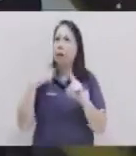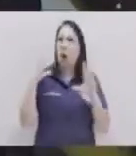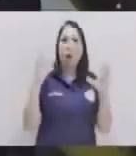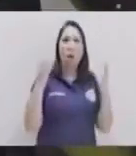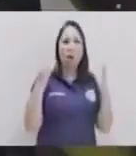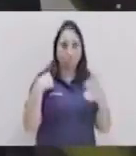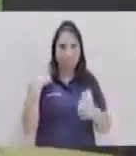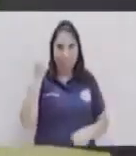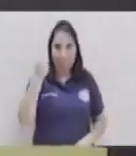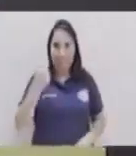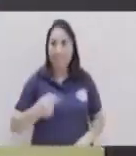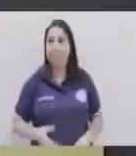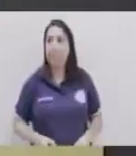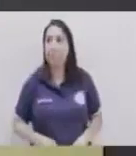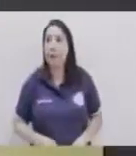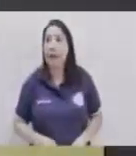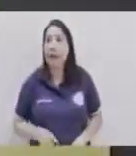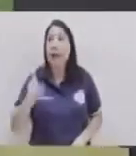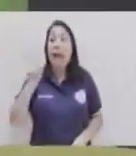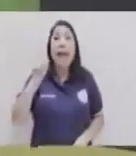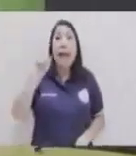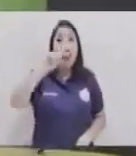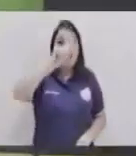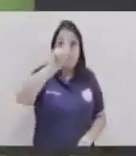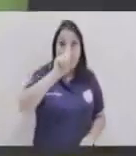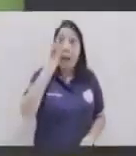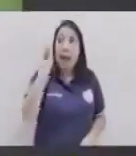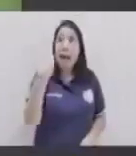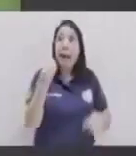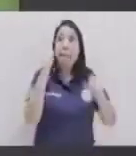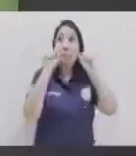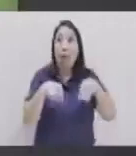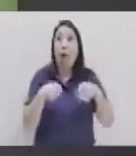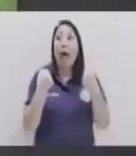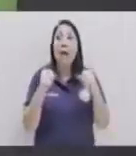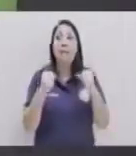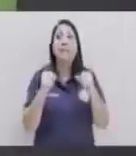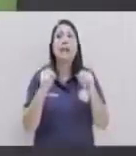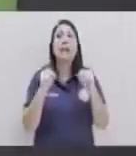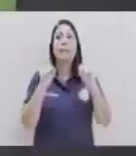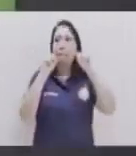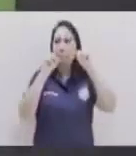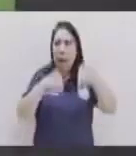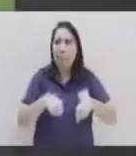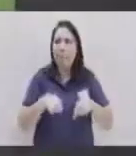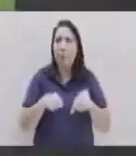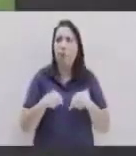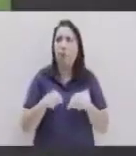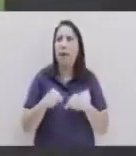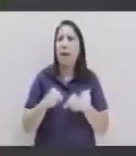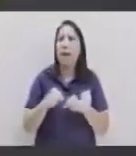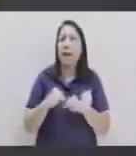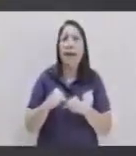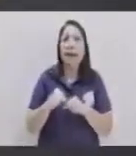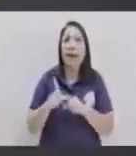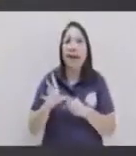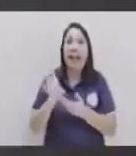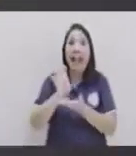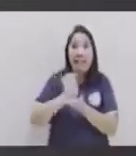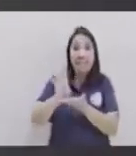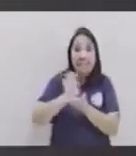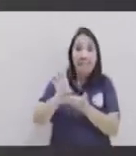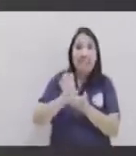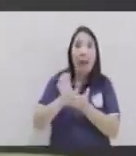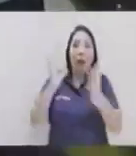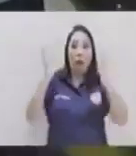ver el día de hoy? Es qué podemos hacer para contribuir a la reducción del riesgo a